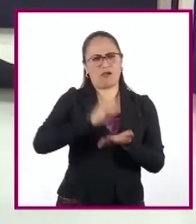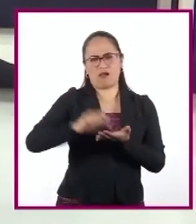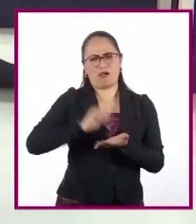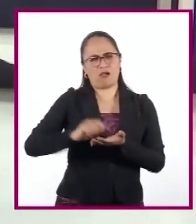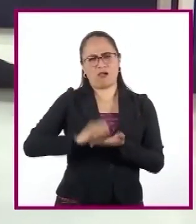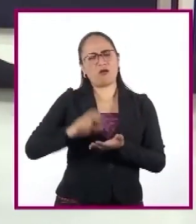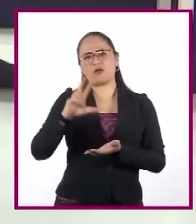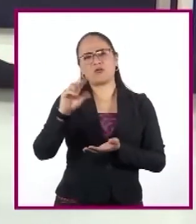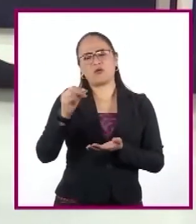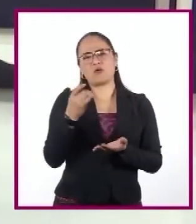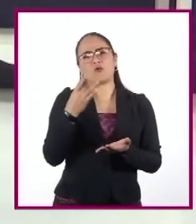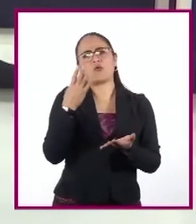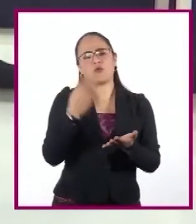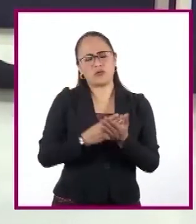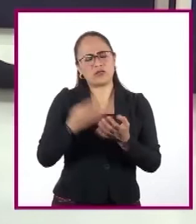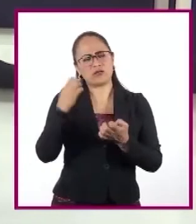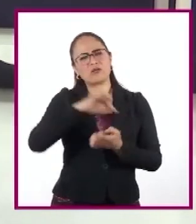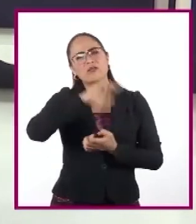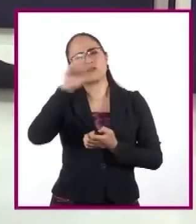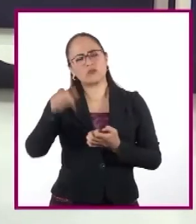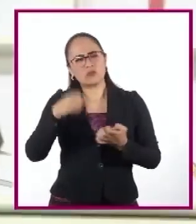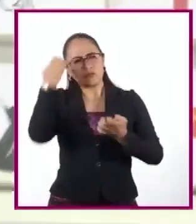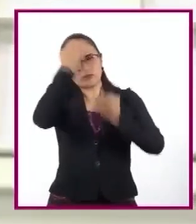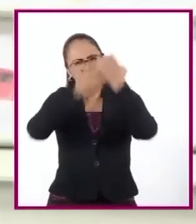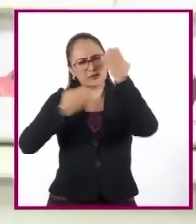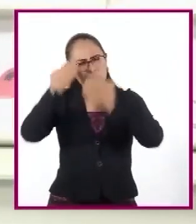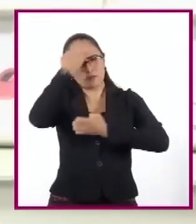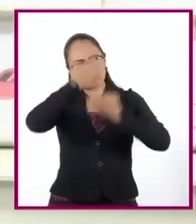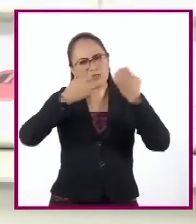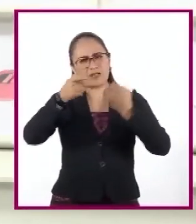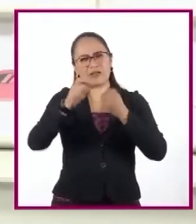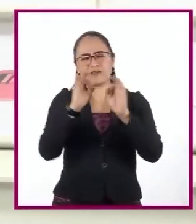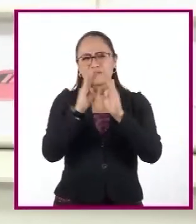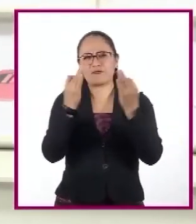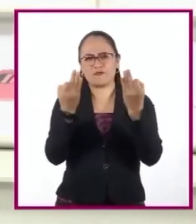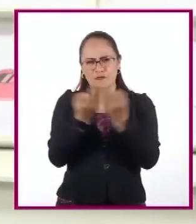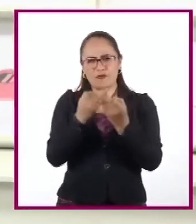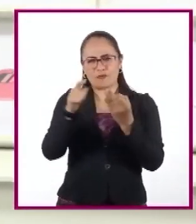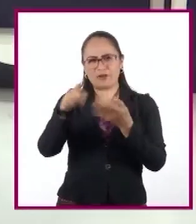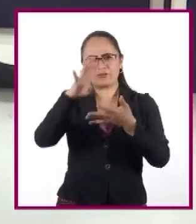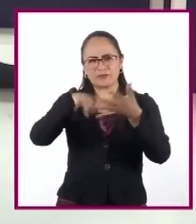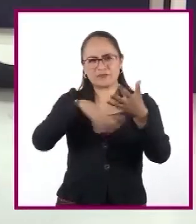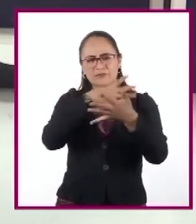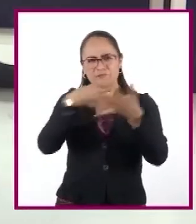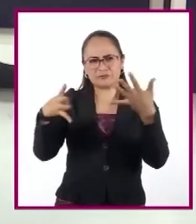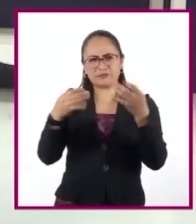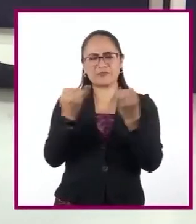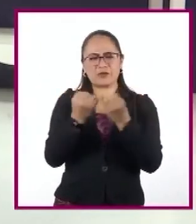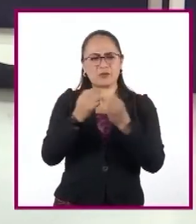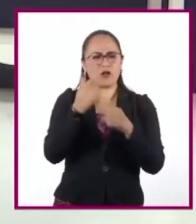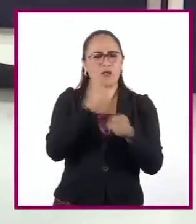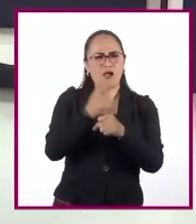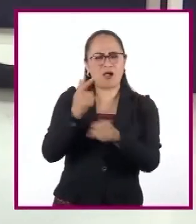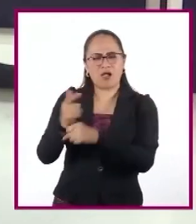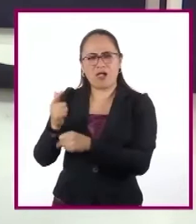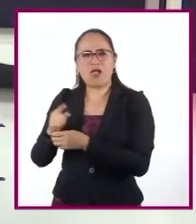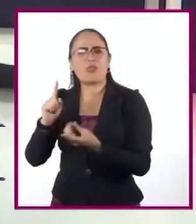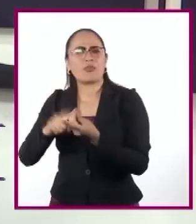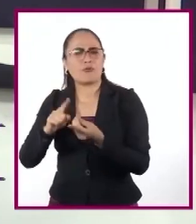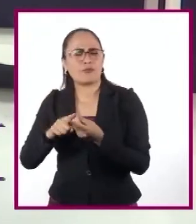Utilícenla como guía para el análisis de la construcción de los modelos atómicos y su ubicación en la tabla periódica de los